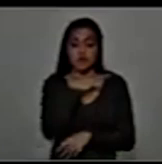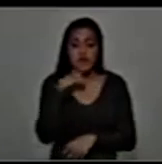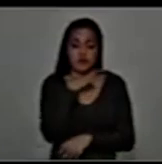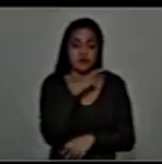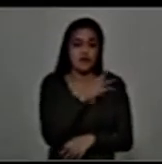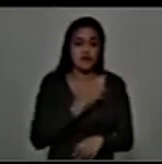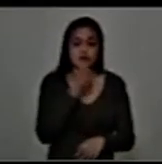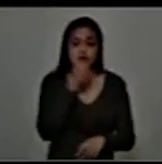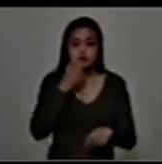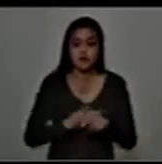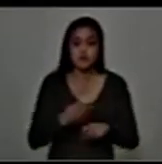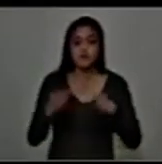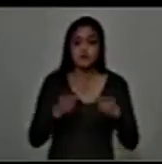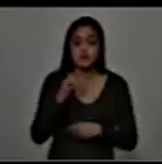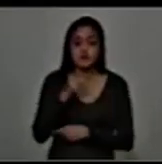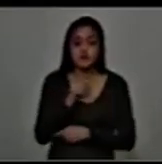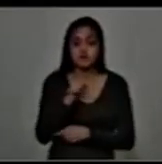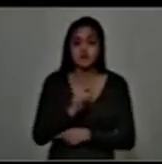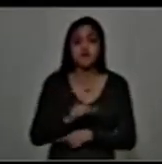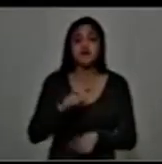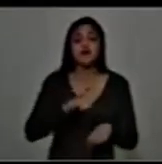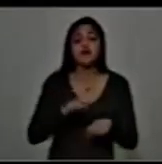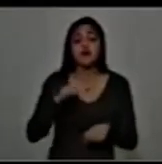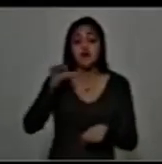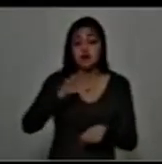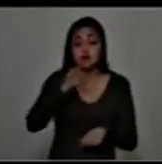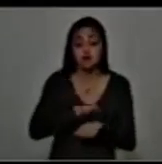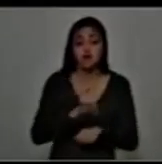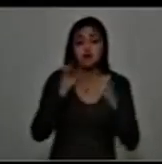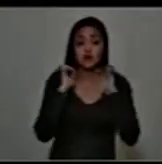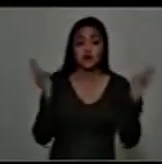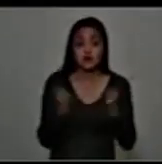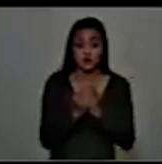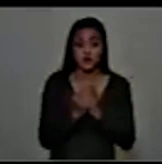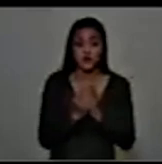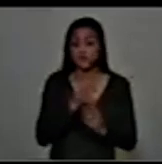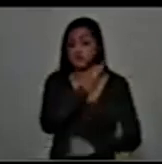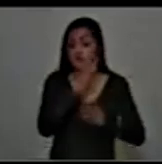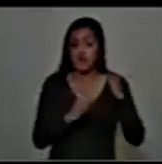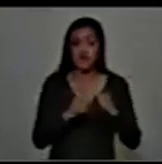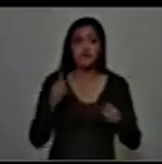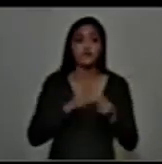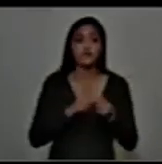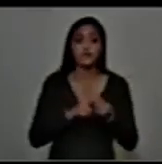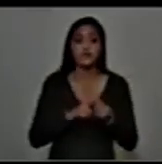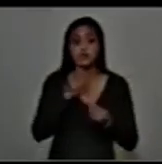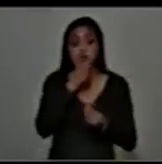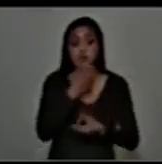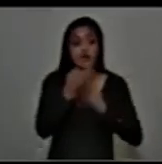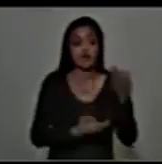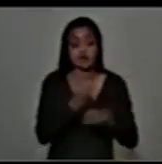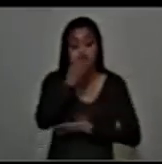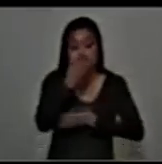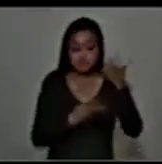necesarios que permitan darle certeza a las acciones sensibles y expeditas